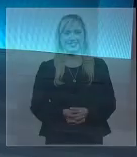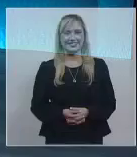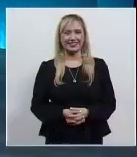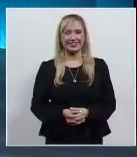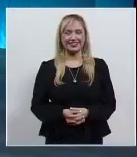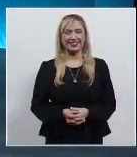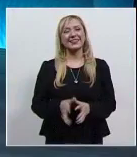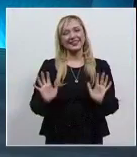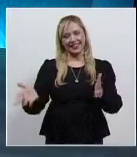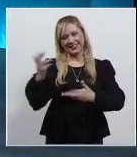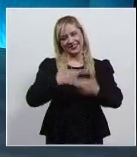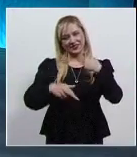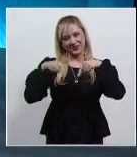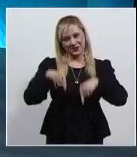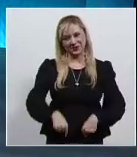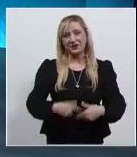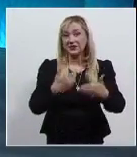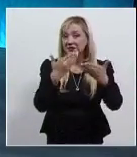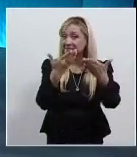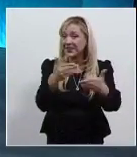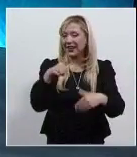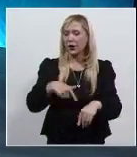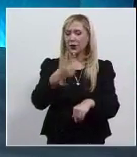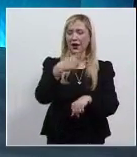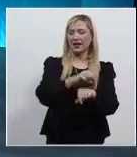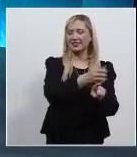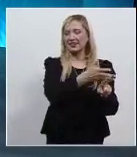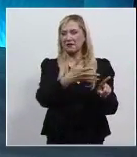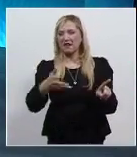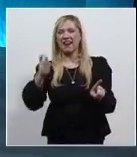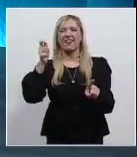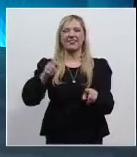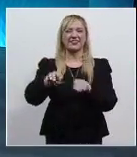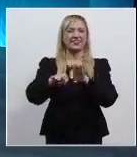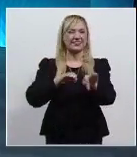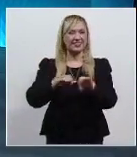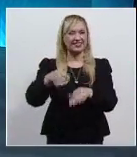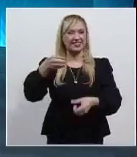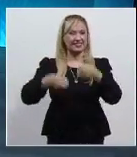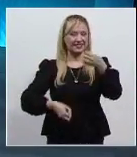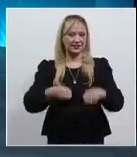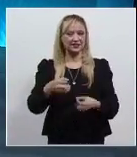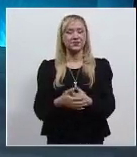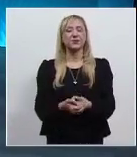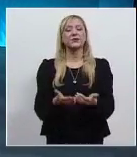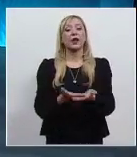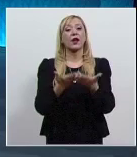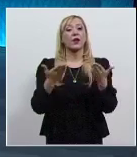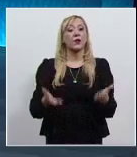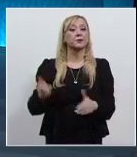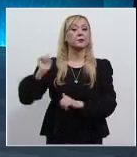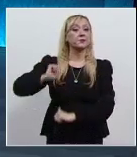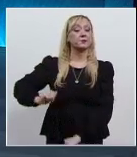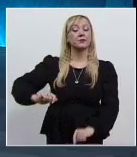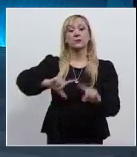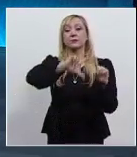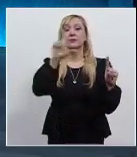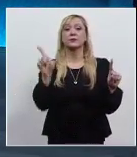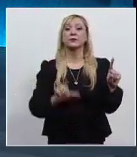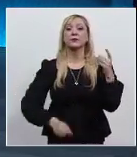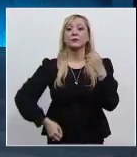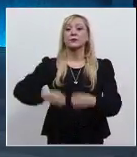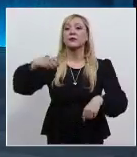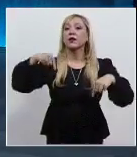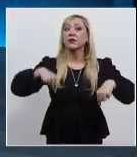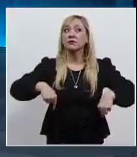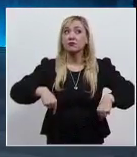Ya regresamos, está usted viendo Semanario Judicial. Vámonos con más. El Poder Judicial de la Federación está